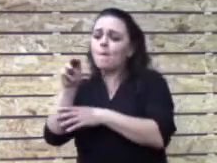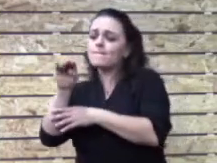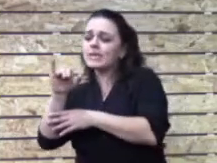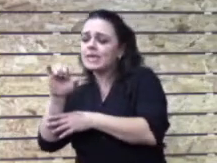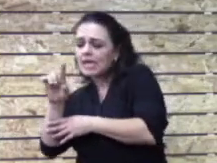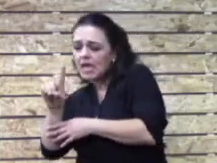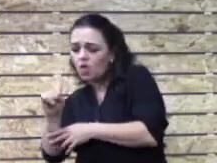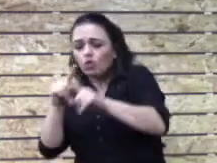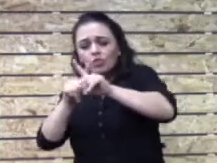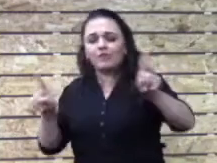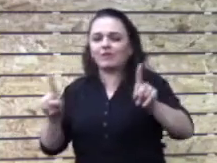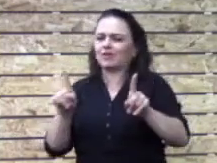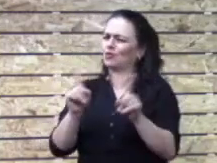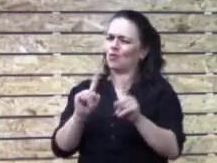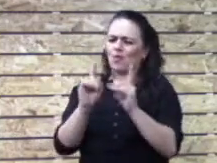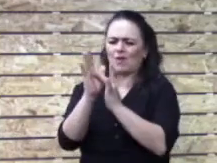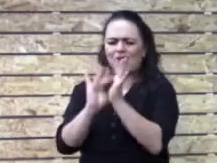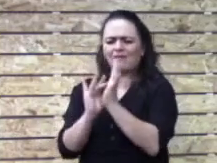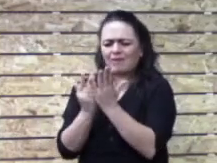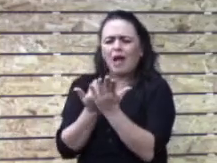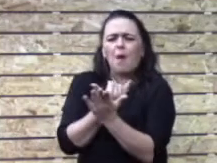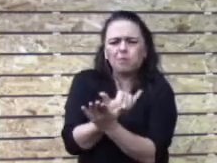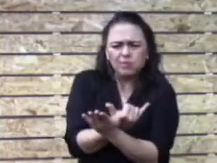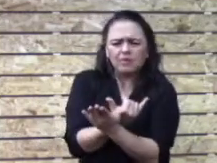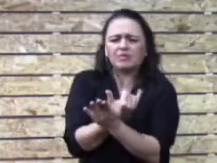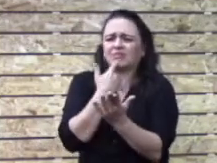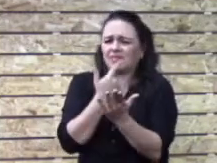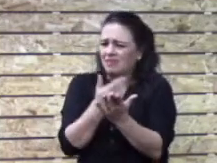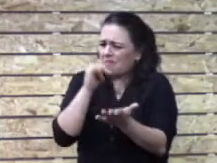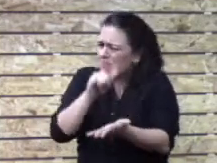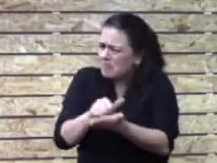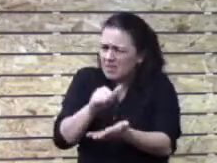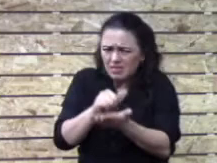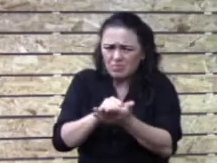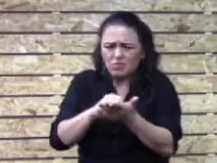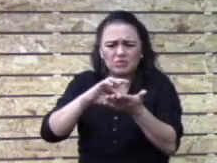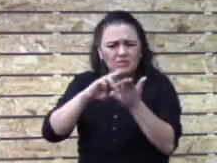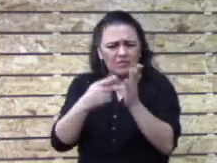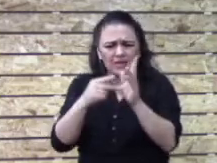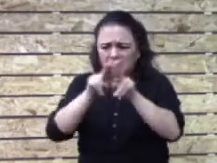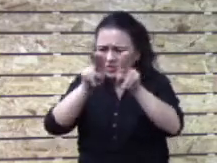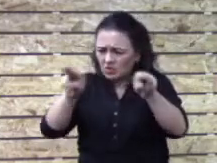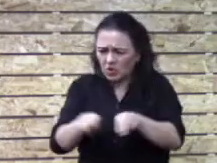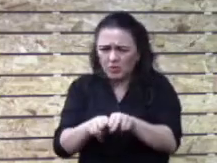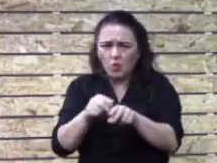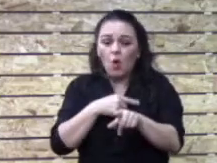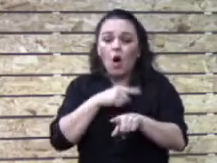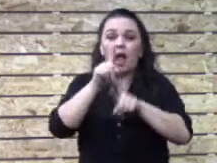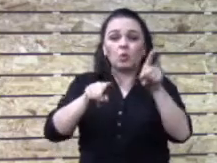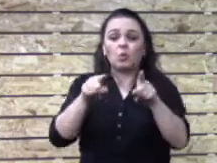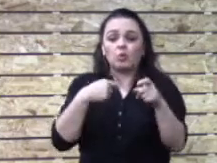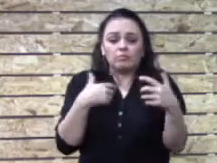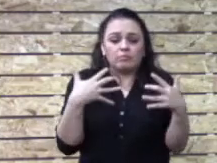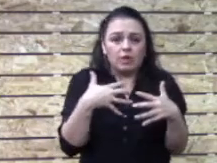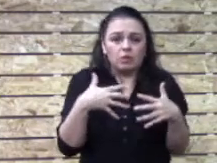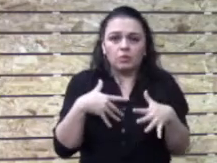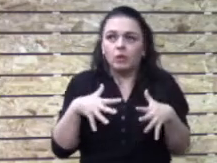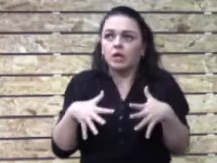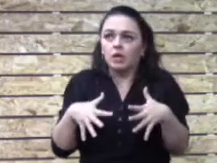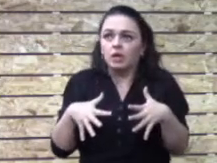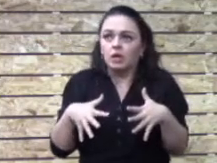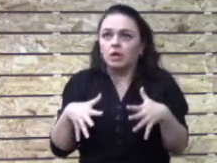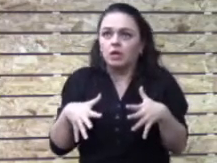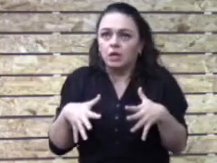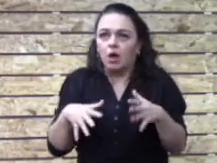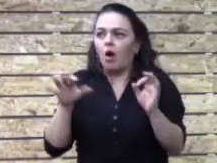para temor y para miedo. Pero hay un temor que paraliza, como el miedo que uno le tiene a cierto problema en